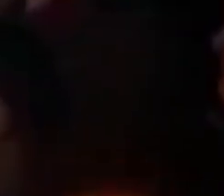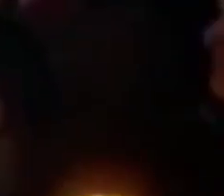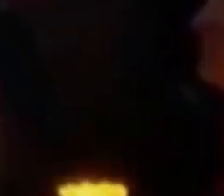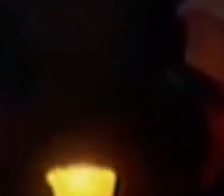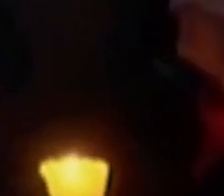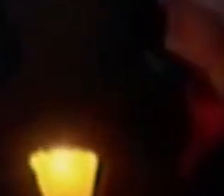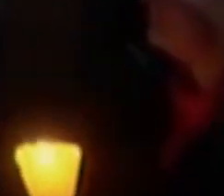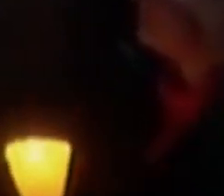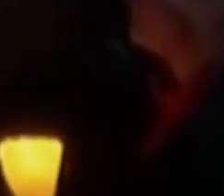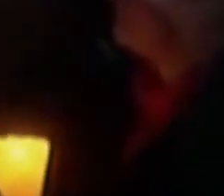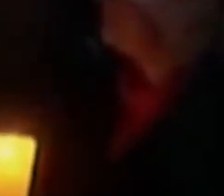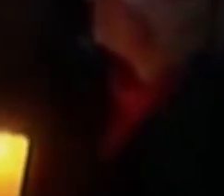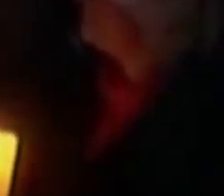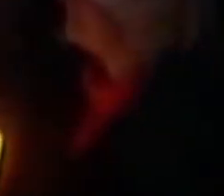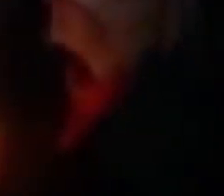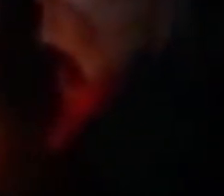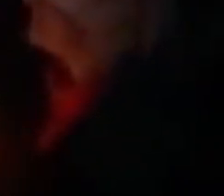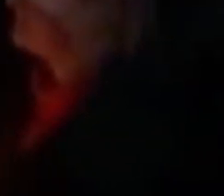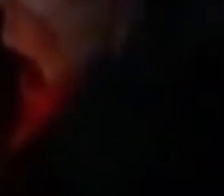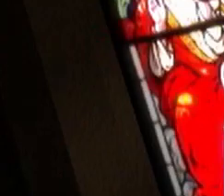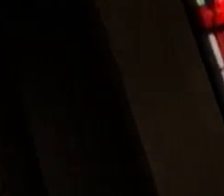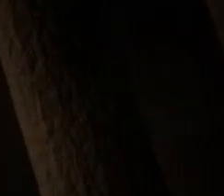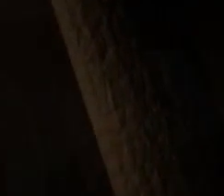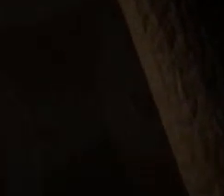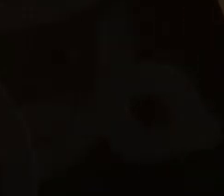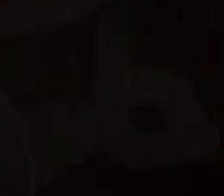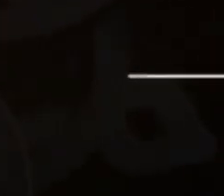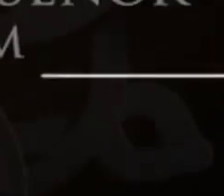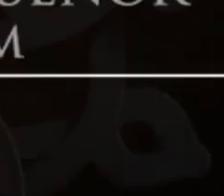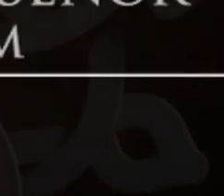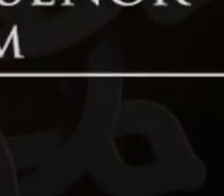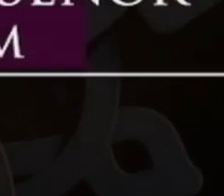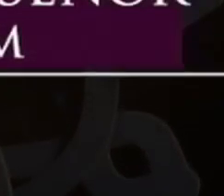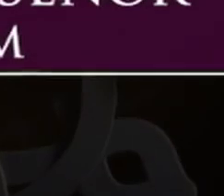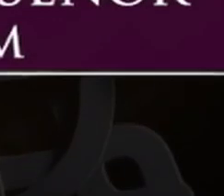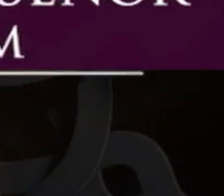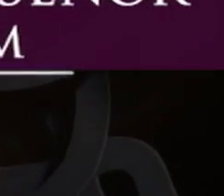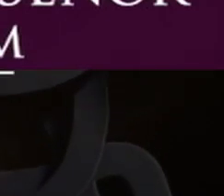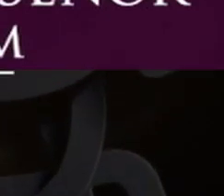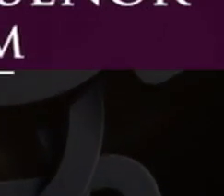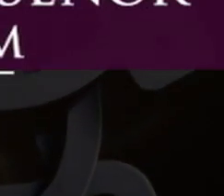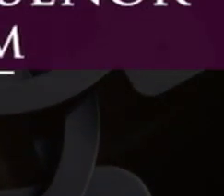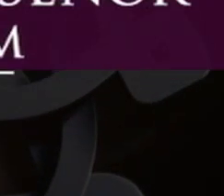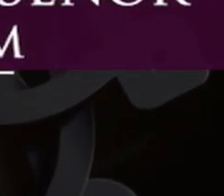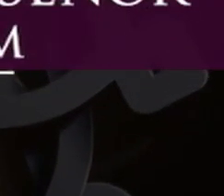Y a las 3 de la tarde, la Liturgia de la Pasión del Señor.